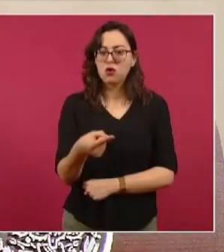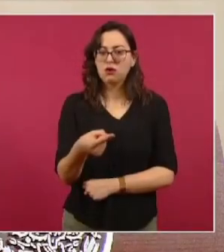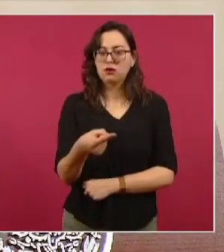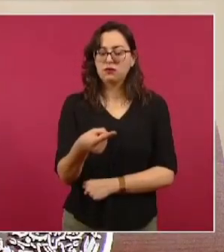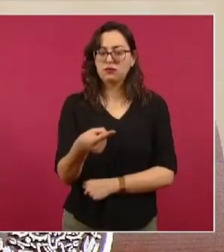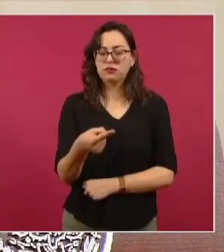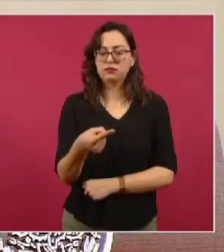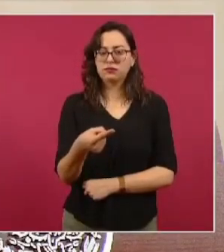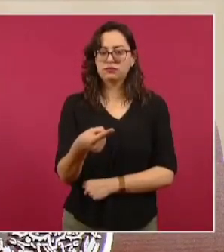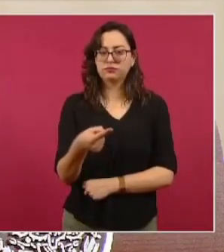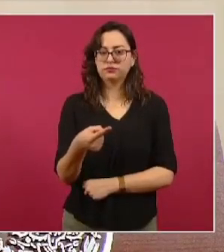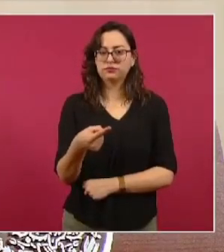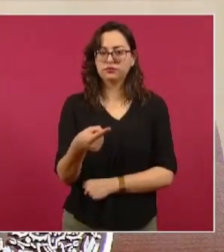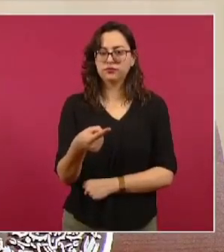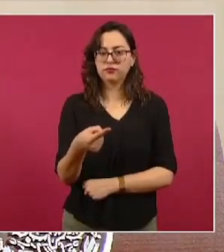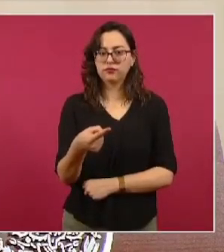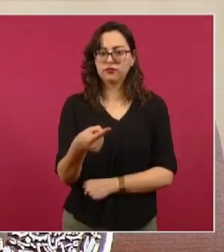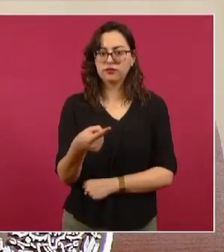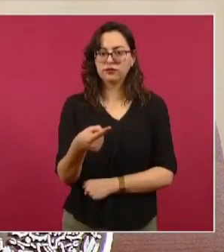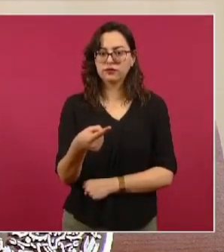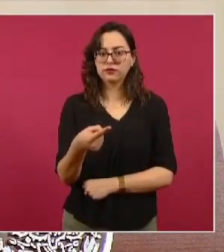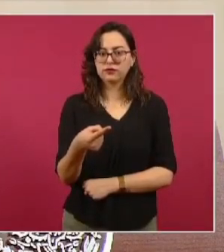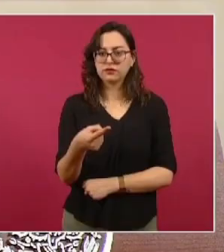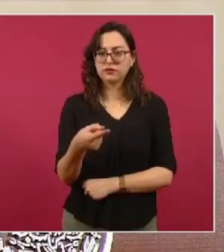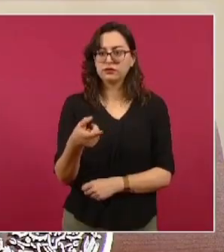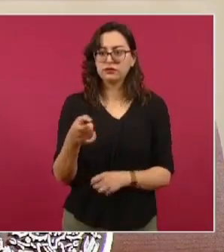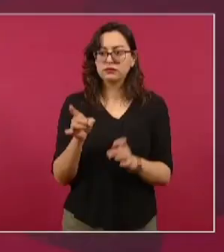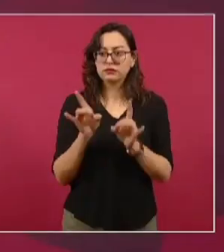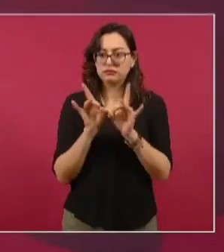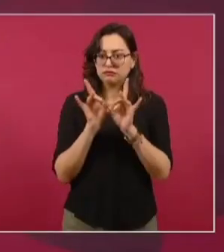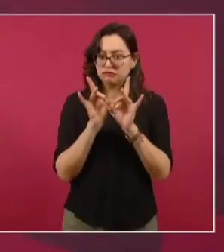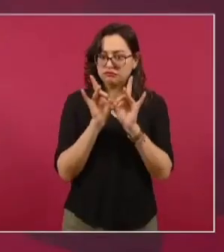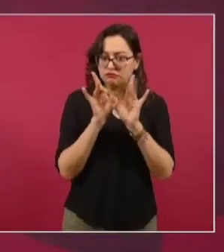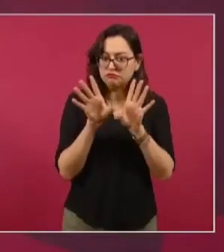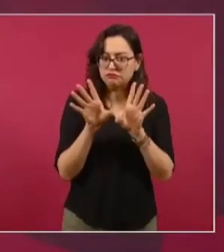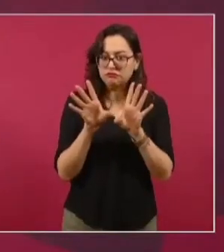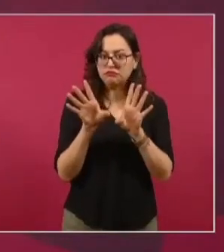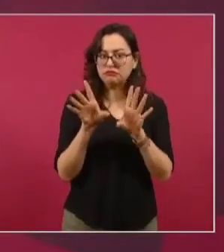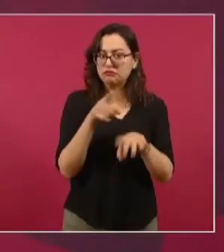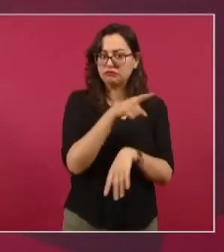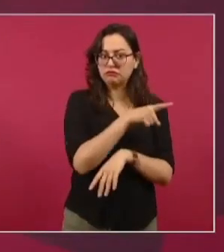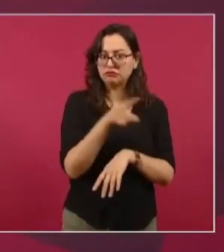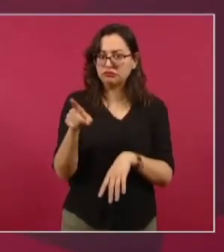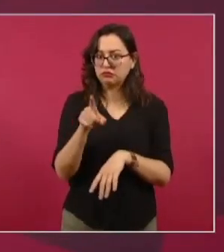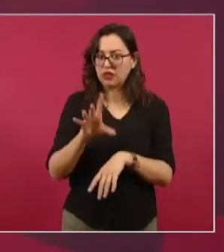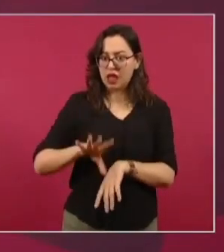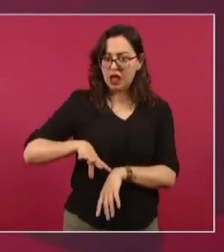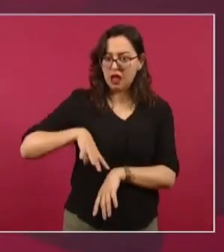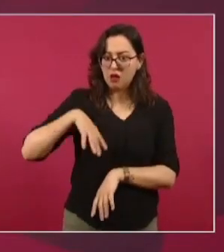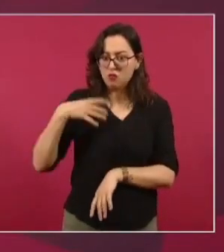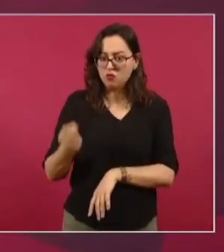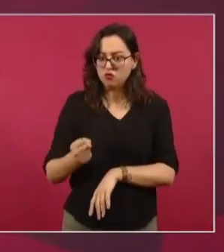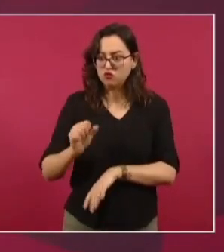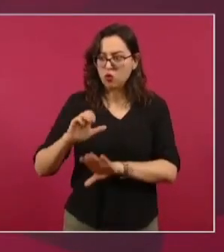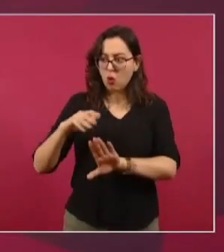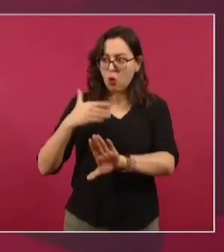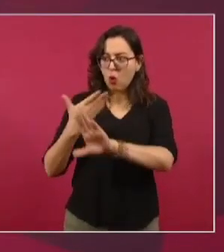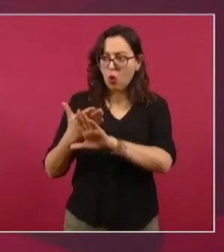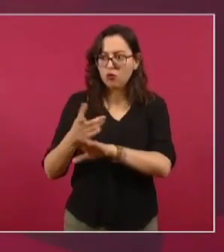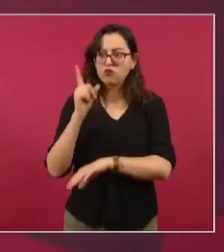a dejar sin castigo a quienes cometan abusos a mujeres